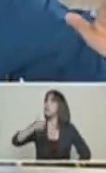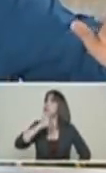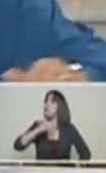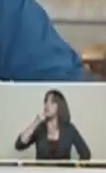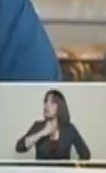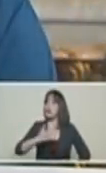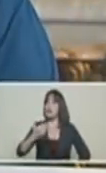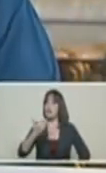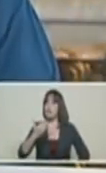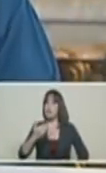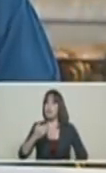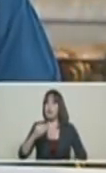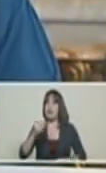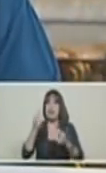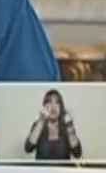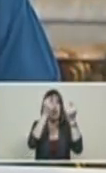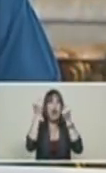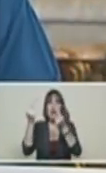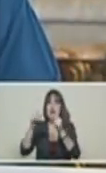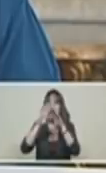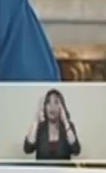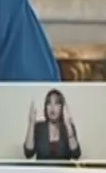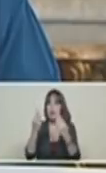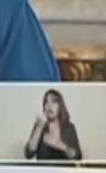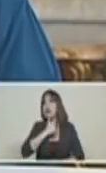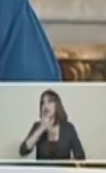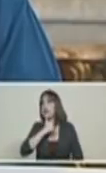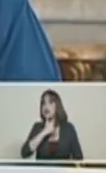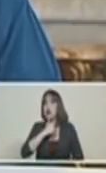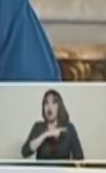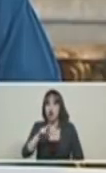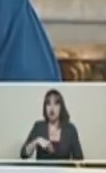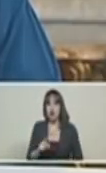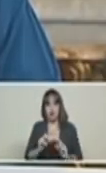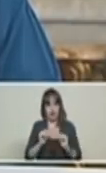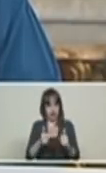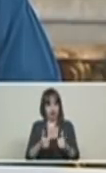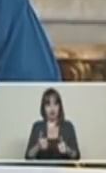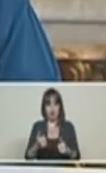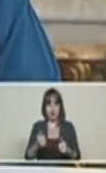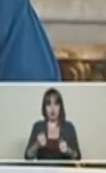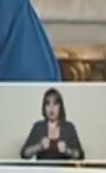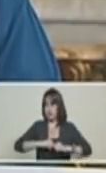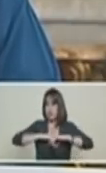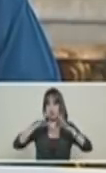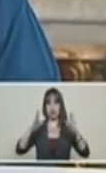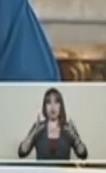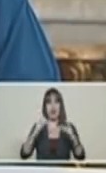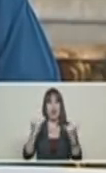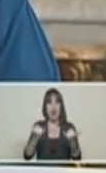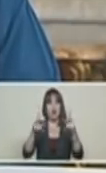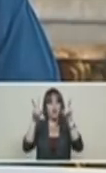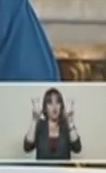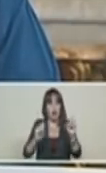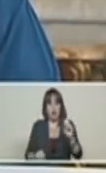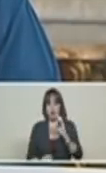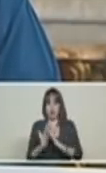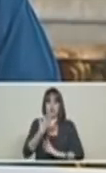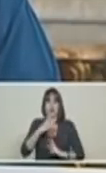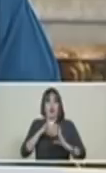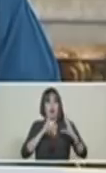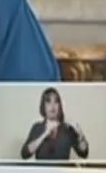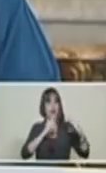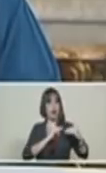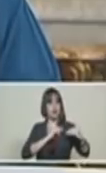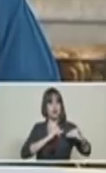este mundo. Y hemos entrado en una nueva etapa de renovación de la esperanza, de